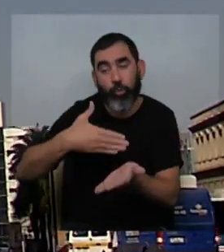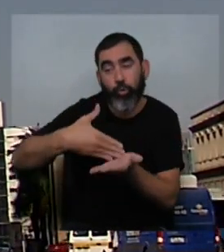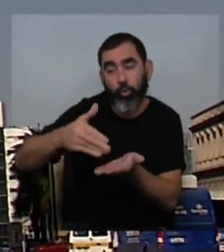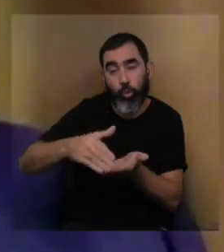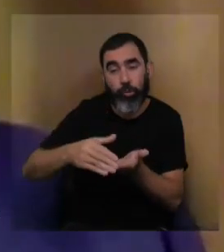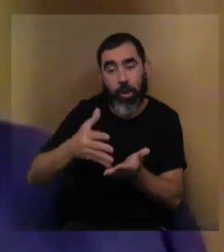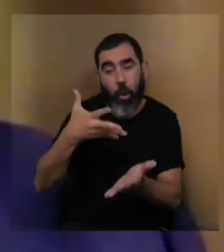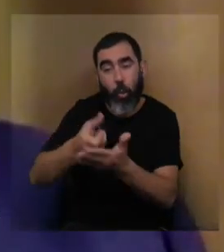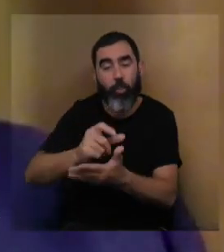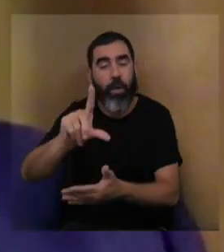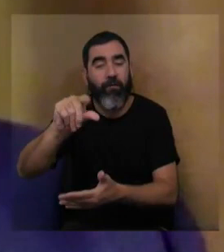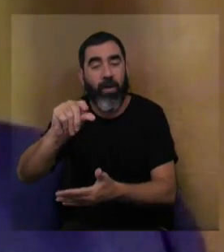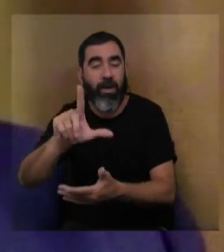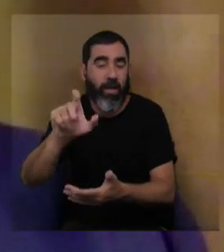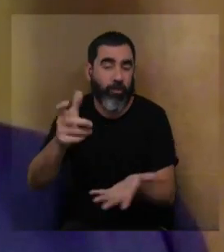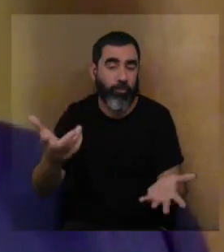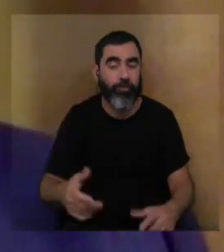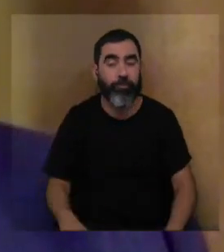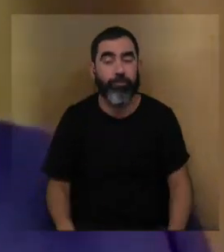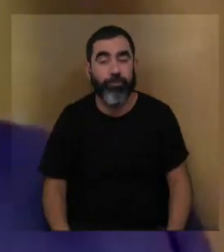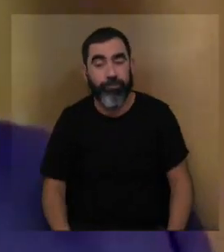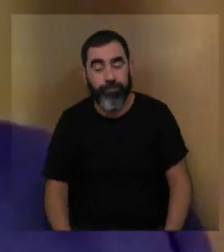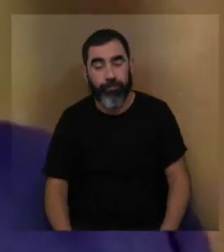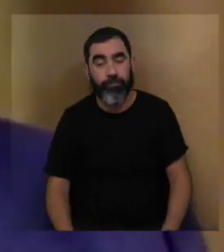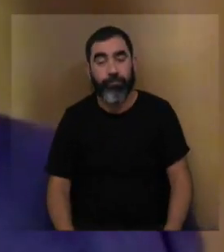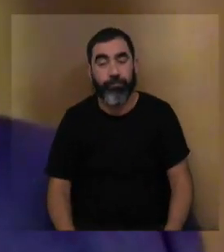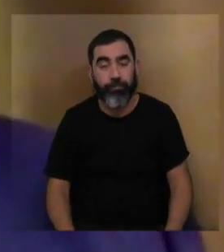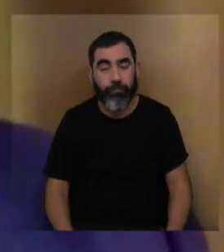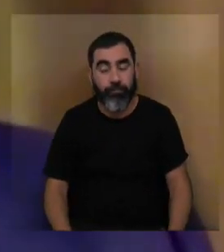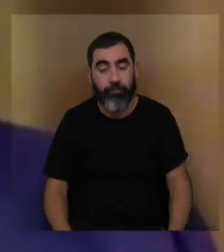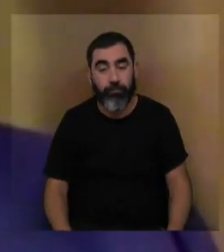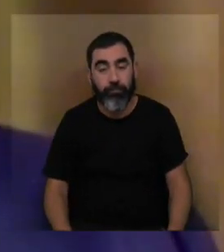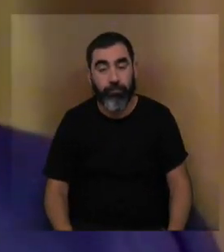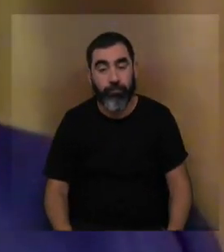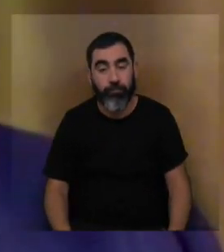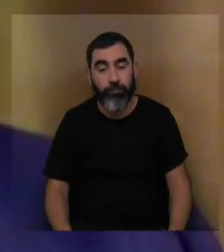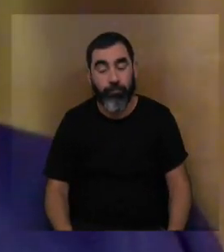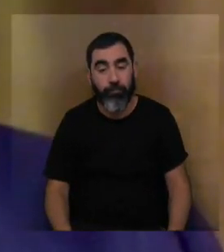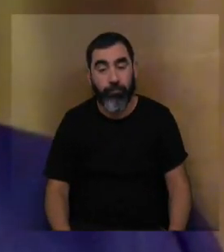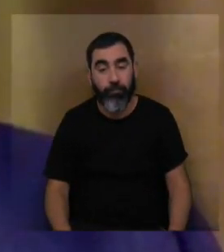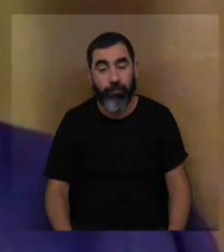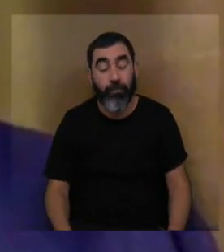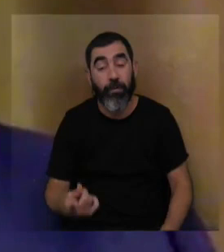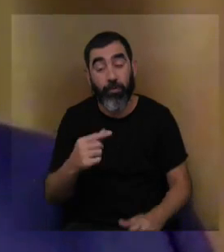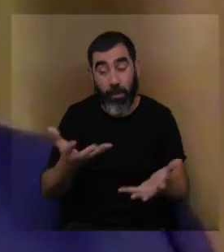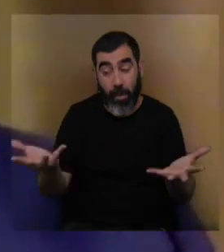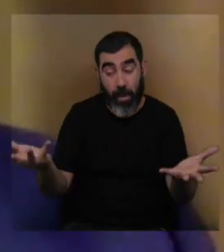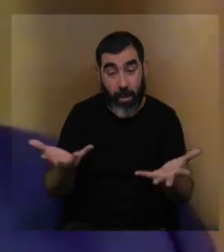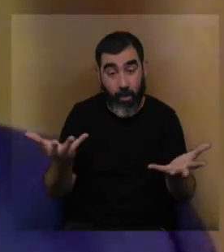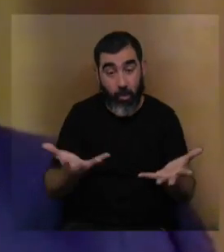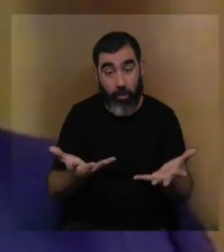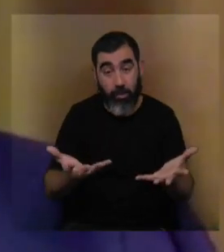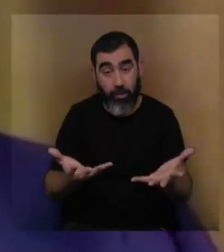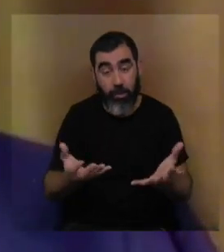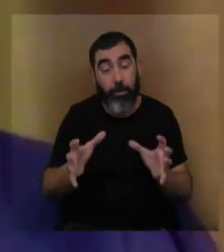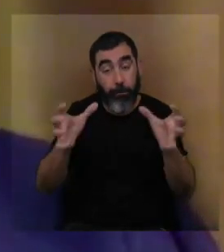excedentes, evidentemente los precios caen. Sumando todo esto, lo que surge es que hoy por hoy hay un